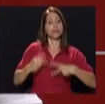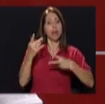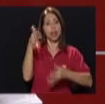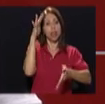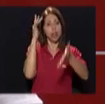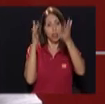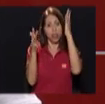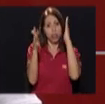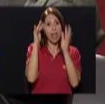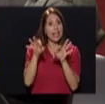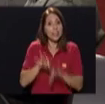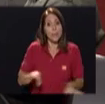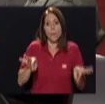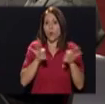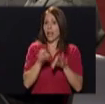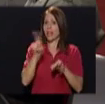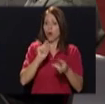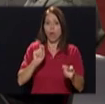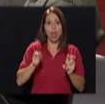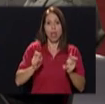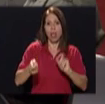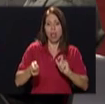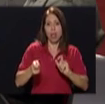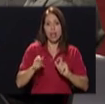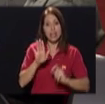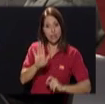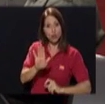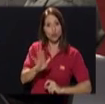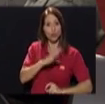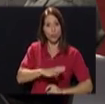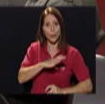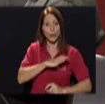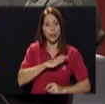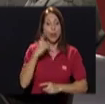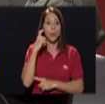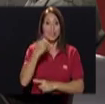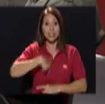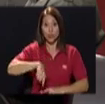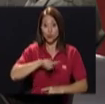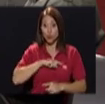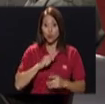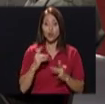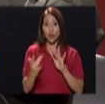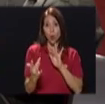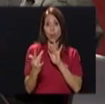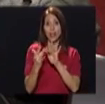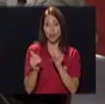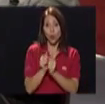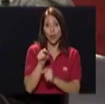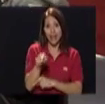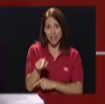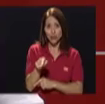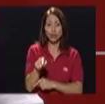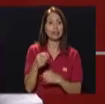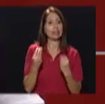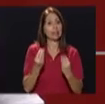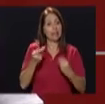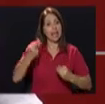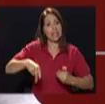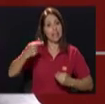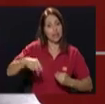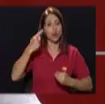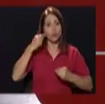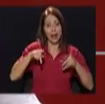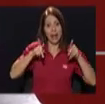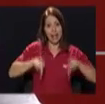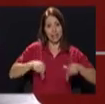es importante no alterarlos, porque cuando ya entramos tener contacto con ellos entran en un montón de